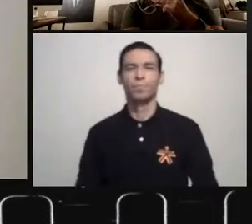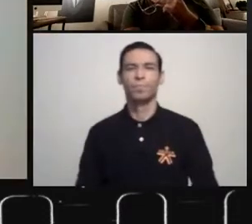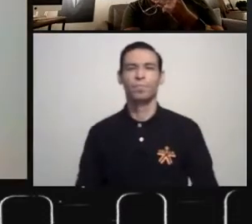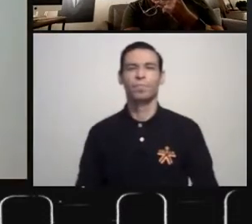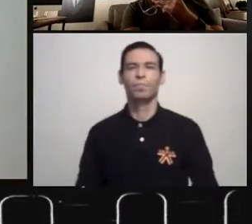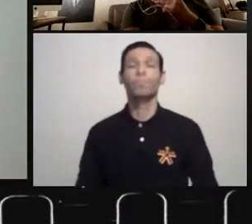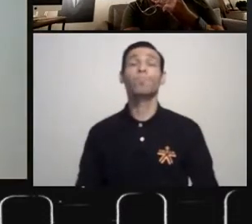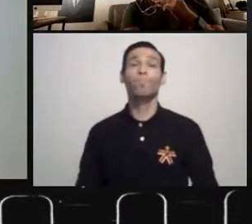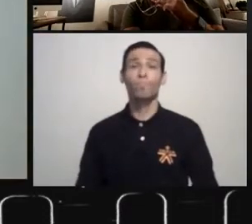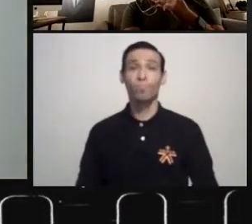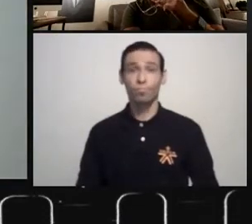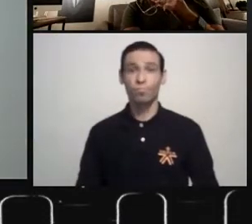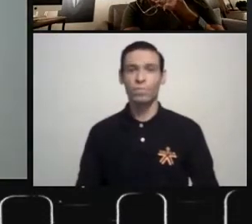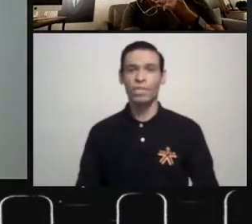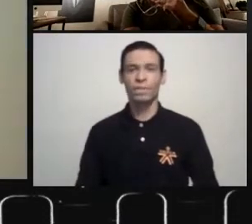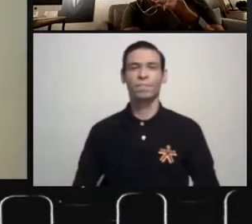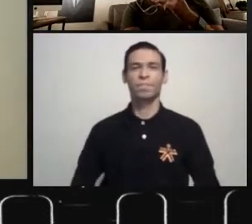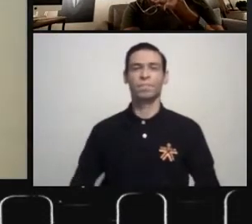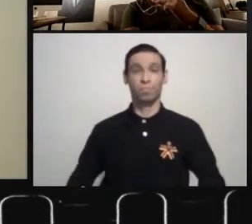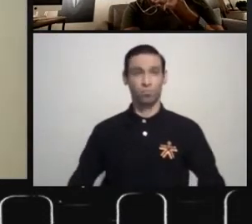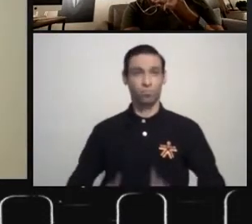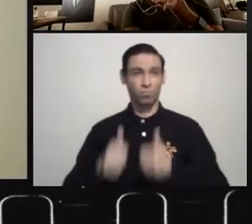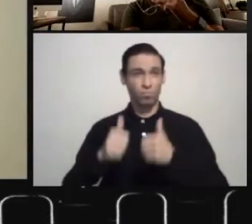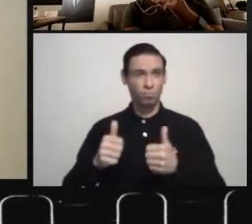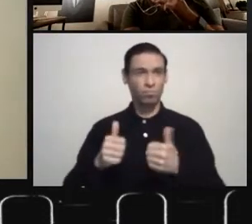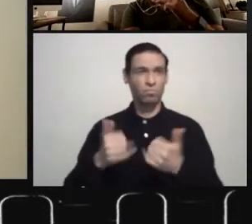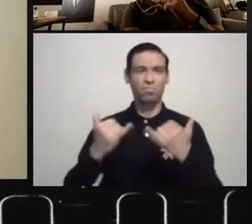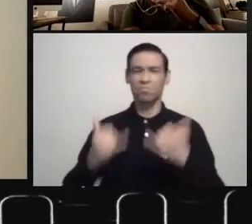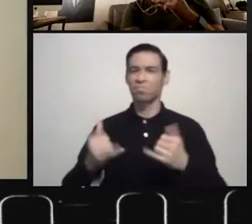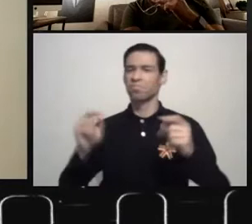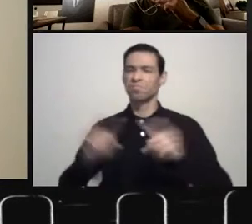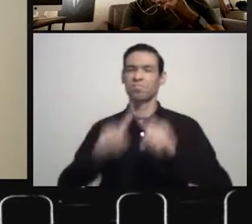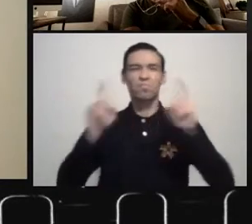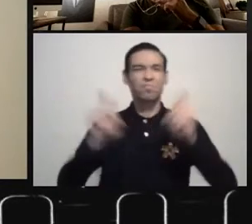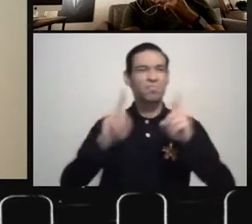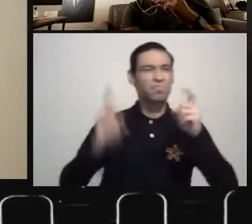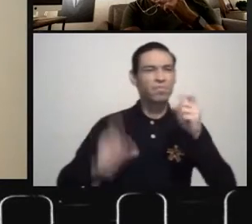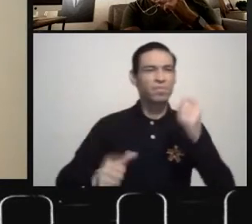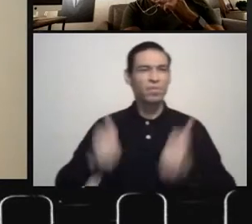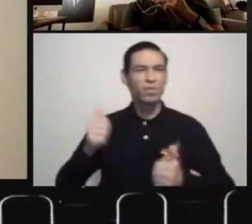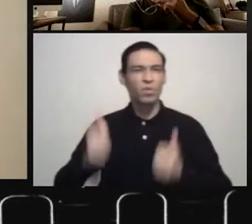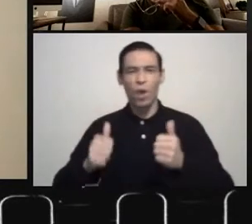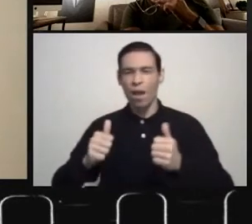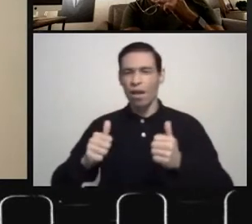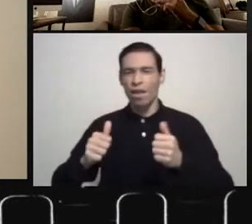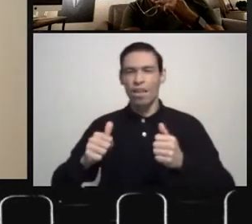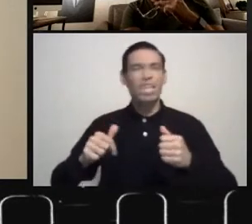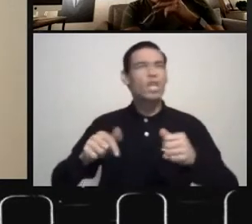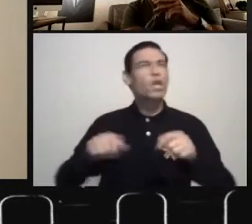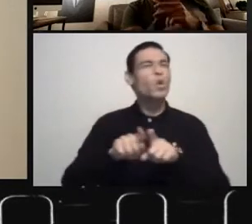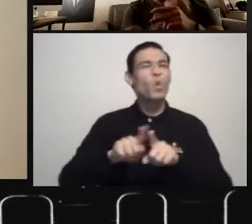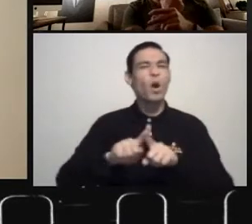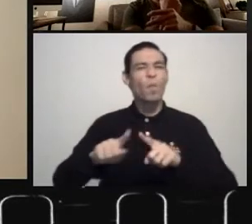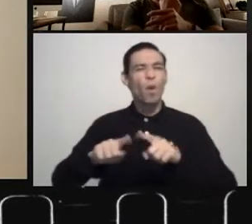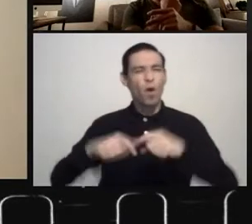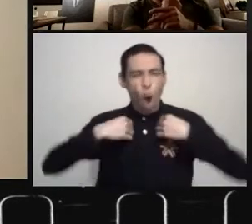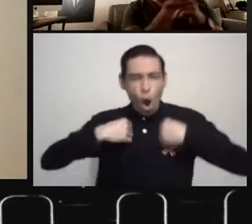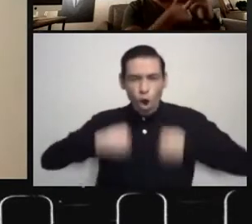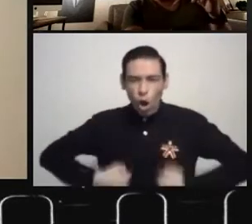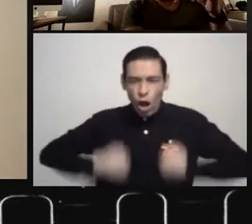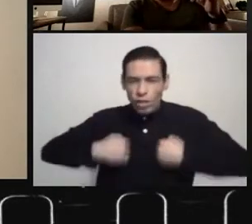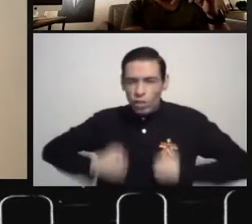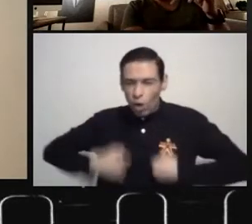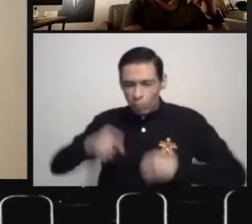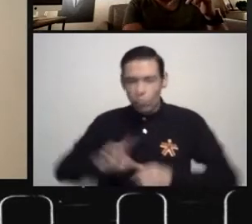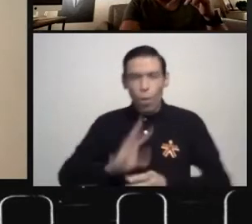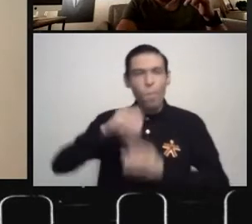Bueno, entonces hablemos ahora un poquito acerca de pues los roles, los distintos roles de la industria audiovisual para